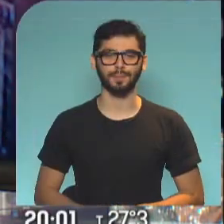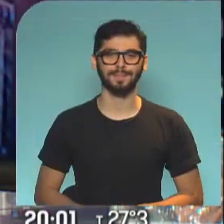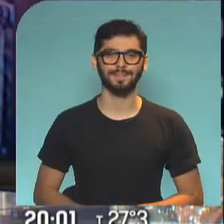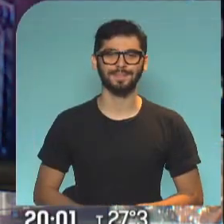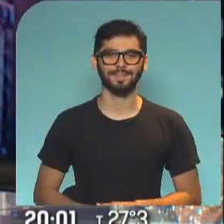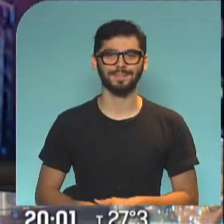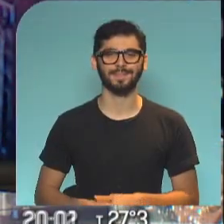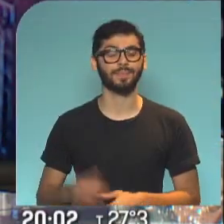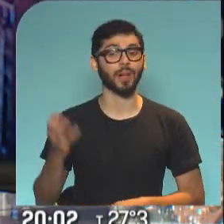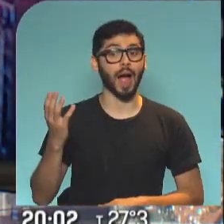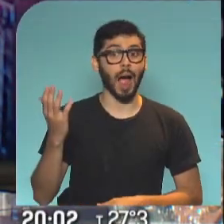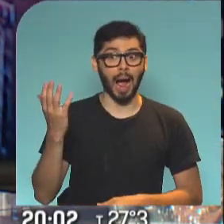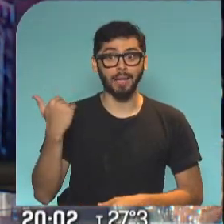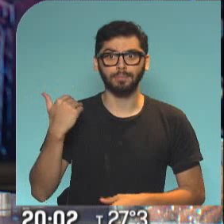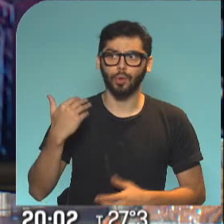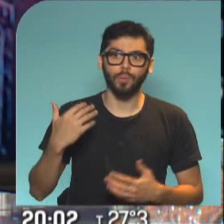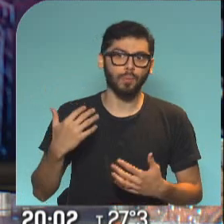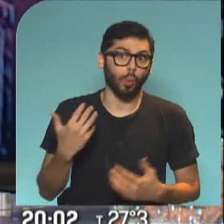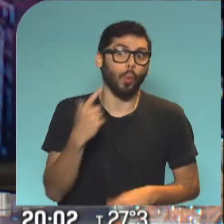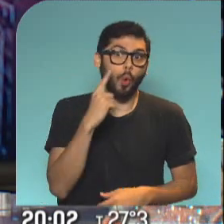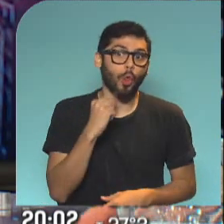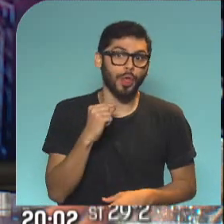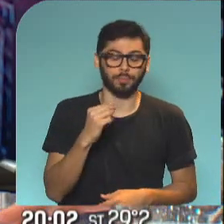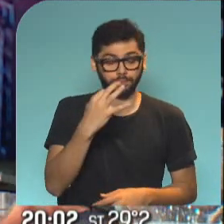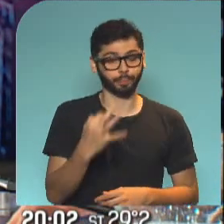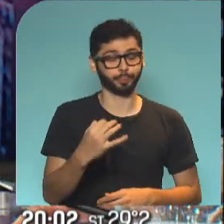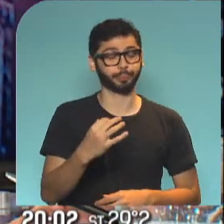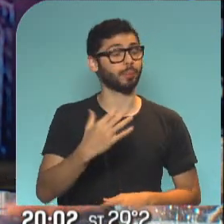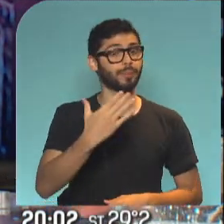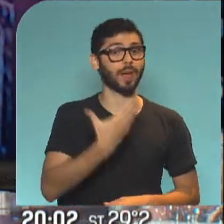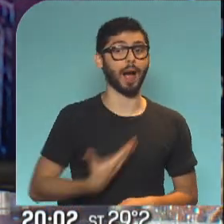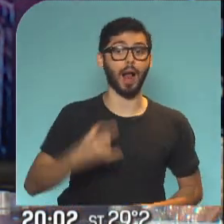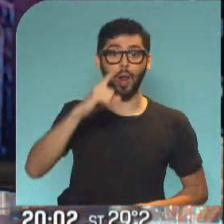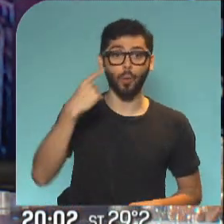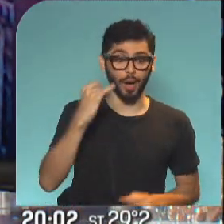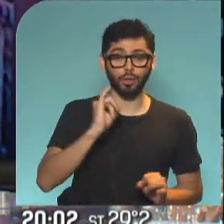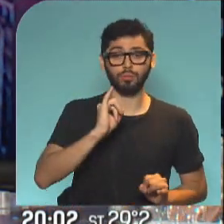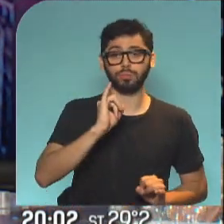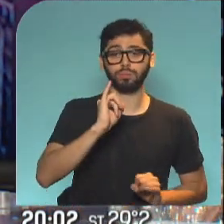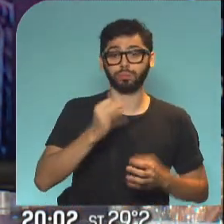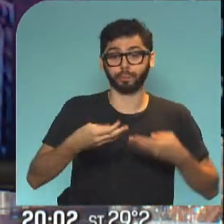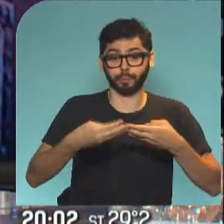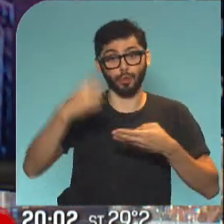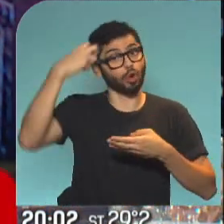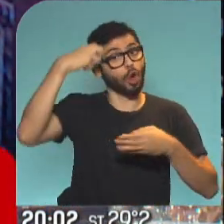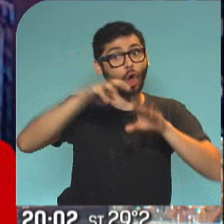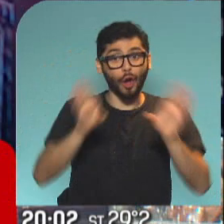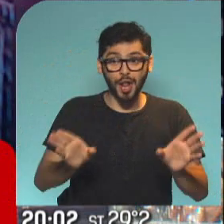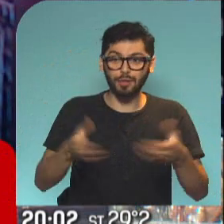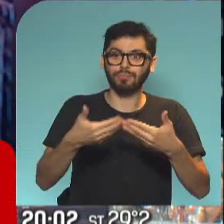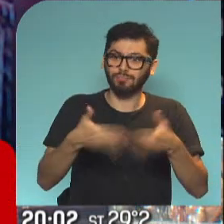ayer fue un día a partir de la declaración de alberto fernández en la apertura de sesiones legislativas